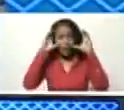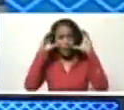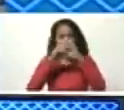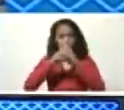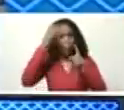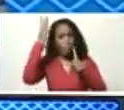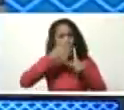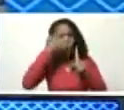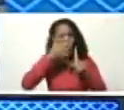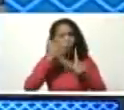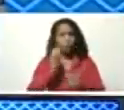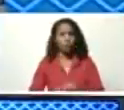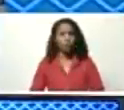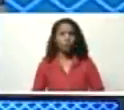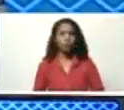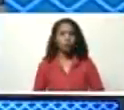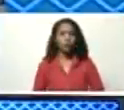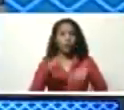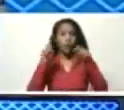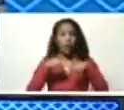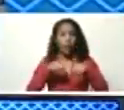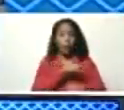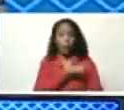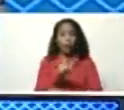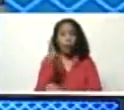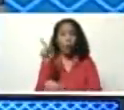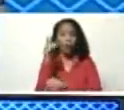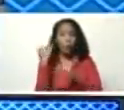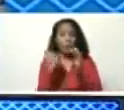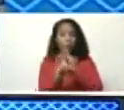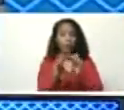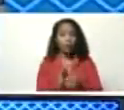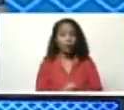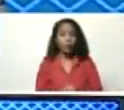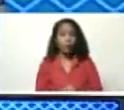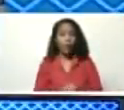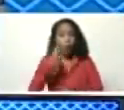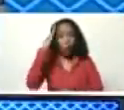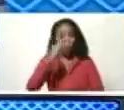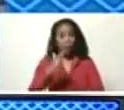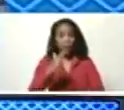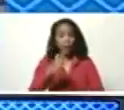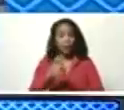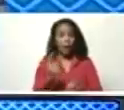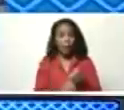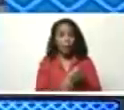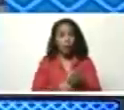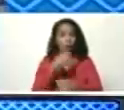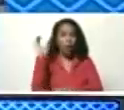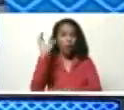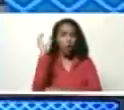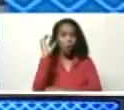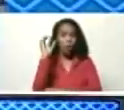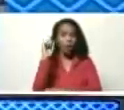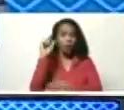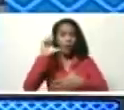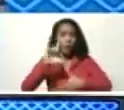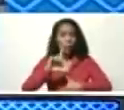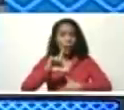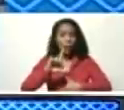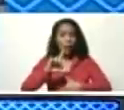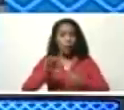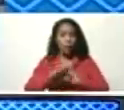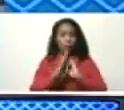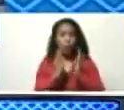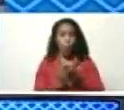formación. Desde aquí le mandamos ese mensaje a los militares, hermanos de Colombia, de América Latina y del